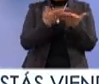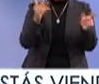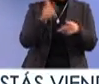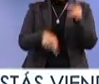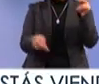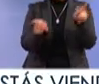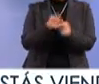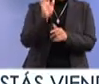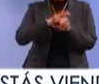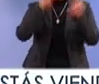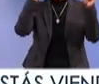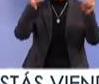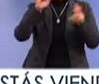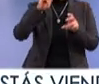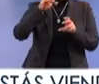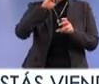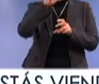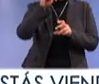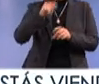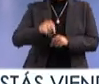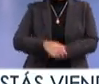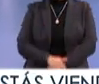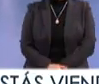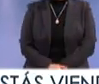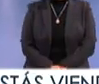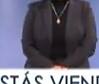pausa, regresamos con más temas, esto es Interfaz.